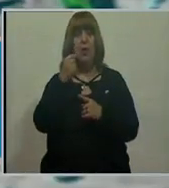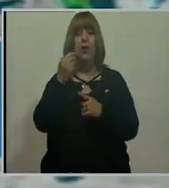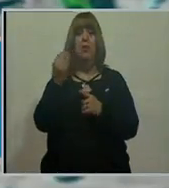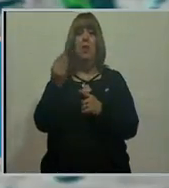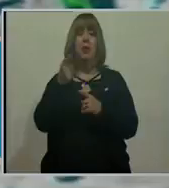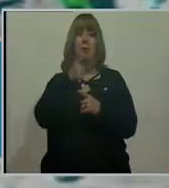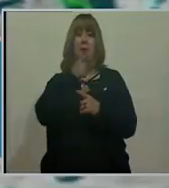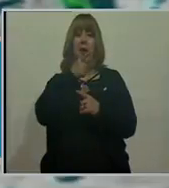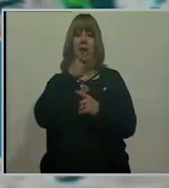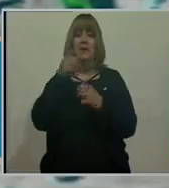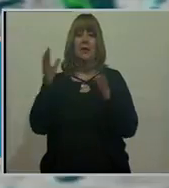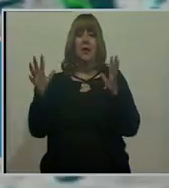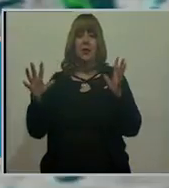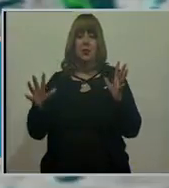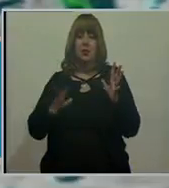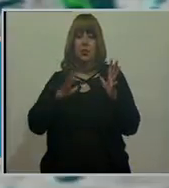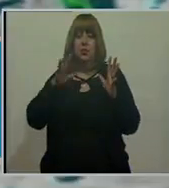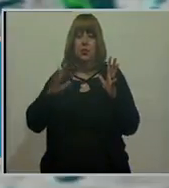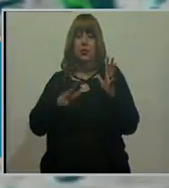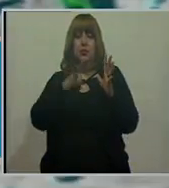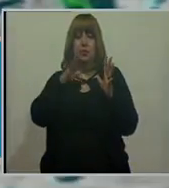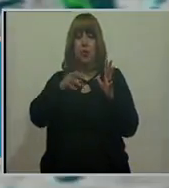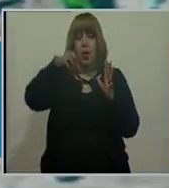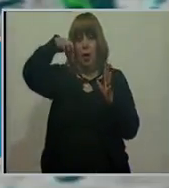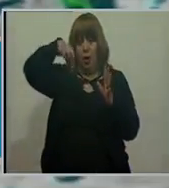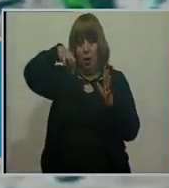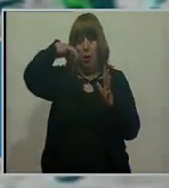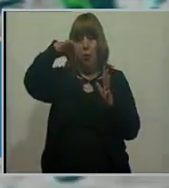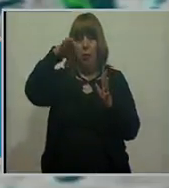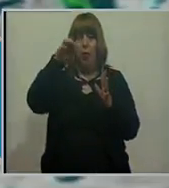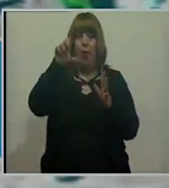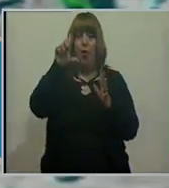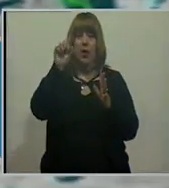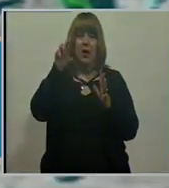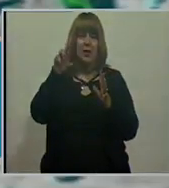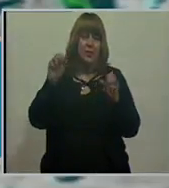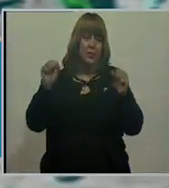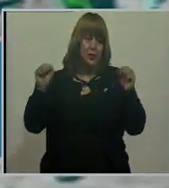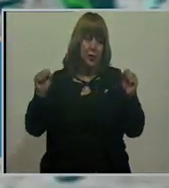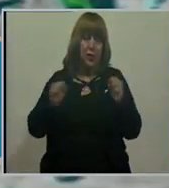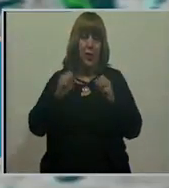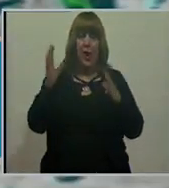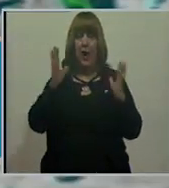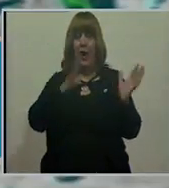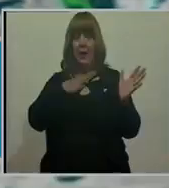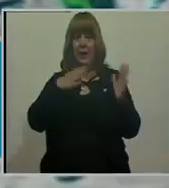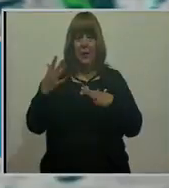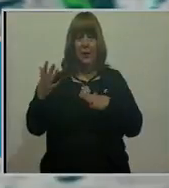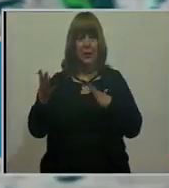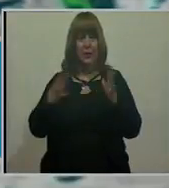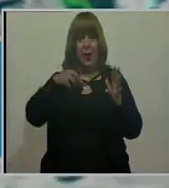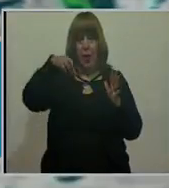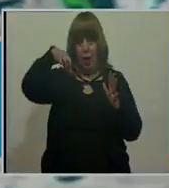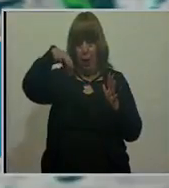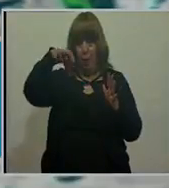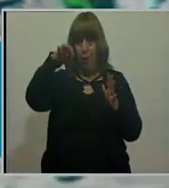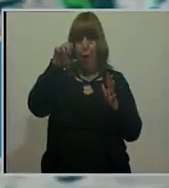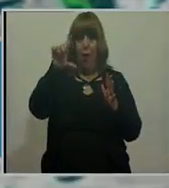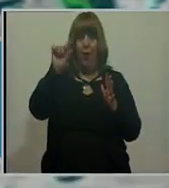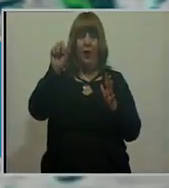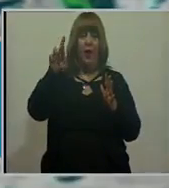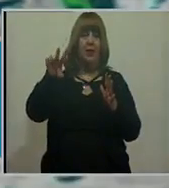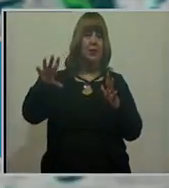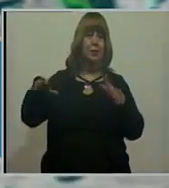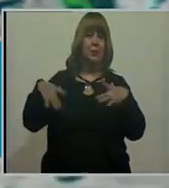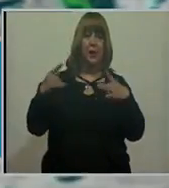invasión de aire polar hasta ahora inédita en lo que va de este durísimo otoño que estamos transitando. Y que mucho frío, alta